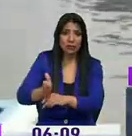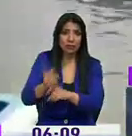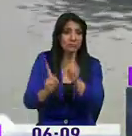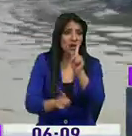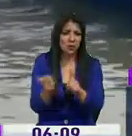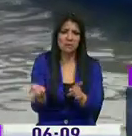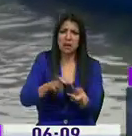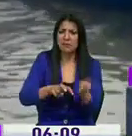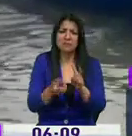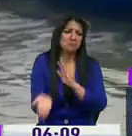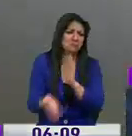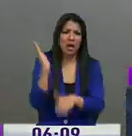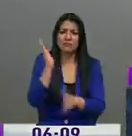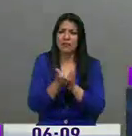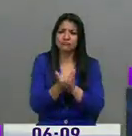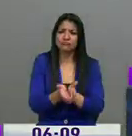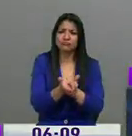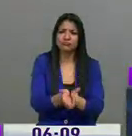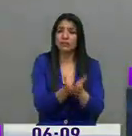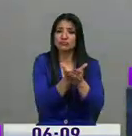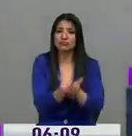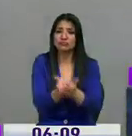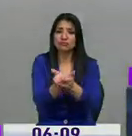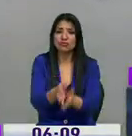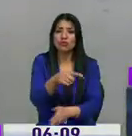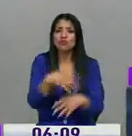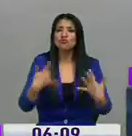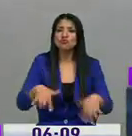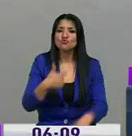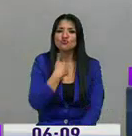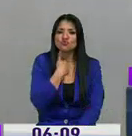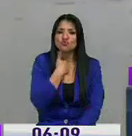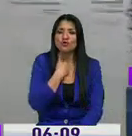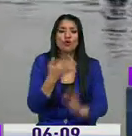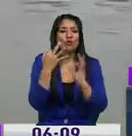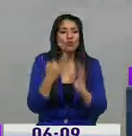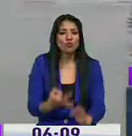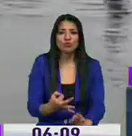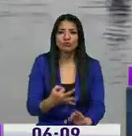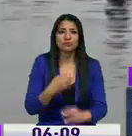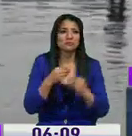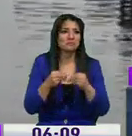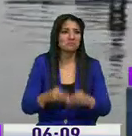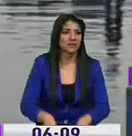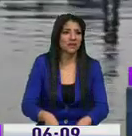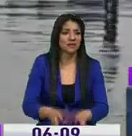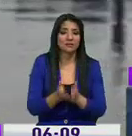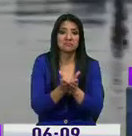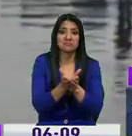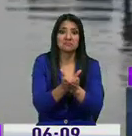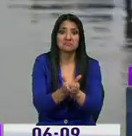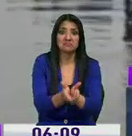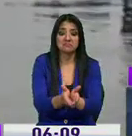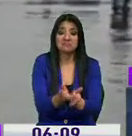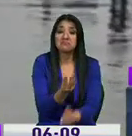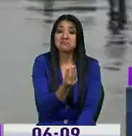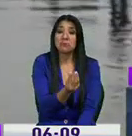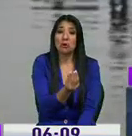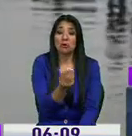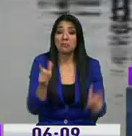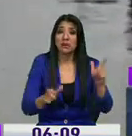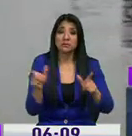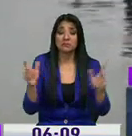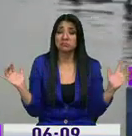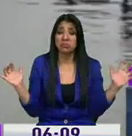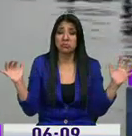operativo de captura para mala suerte de los sospechosos se metieron en la boca del lobo en desventaja númerica no les quedó otra alternativa